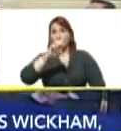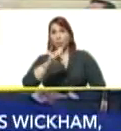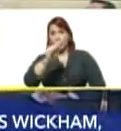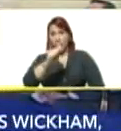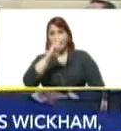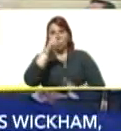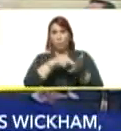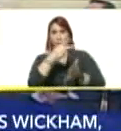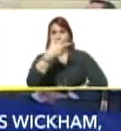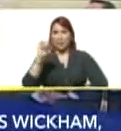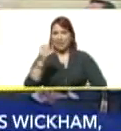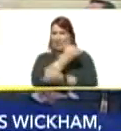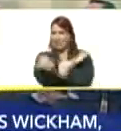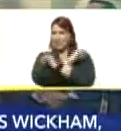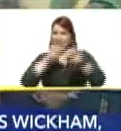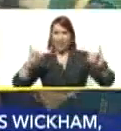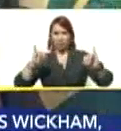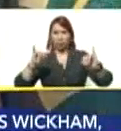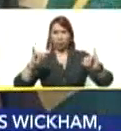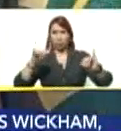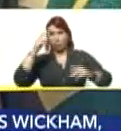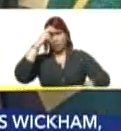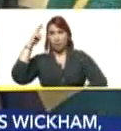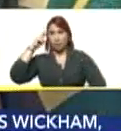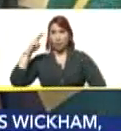3R.NES 2030 ya en la Cancillería.